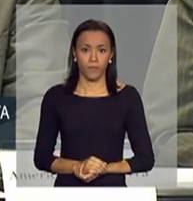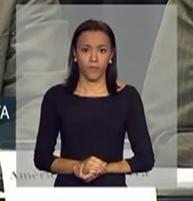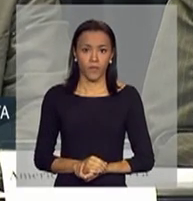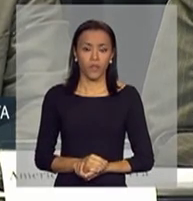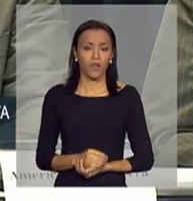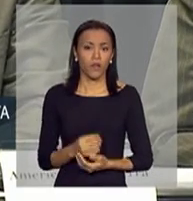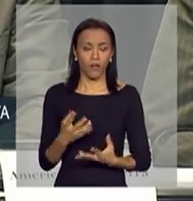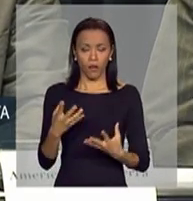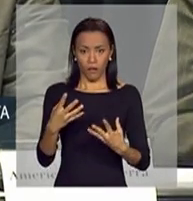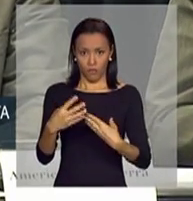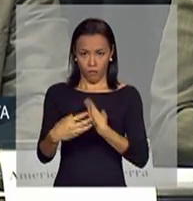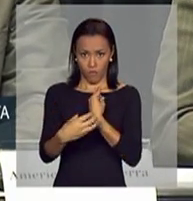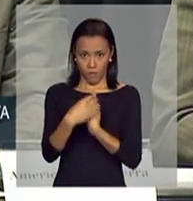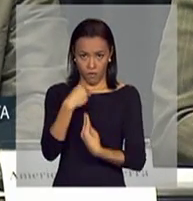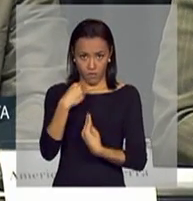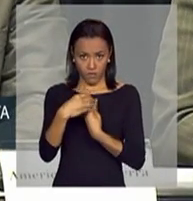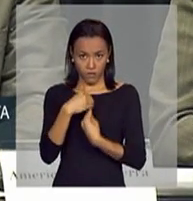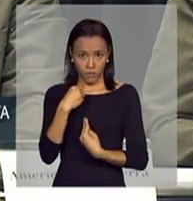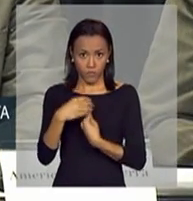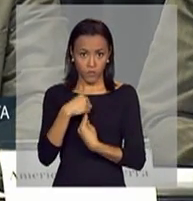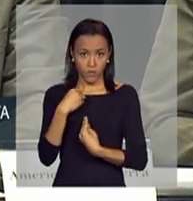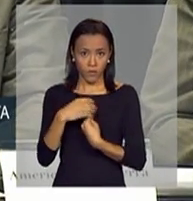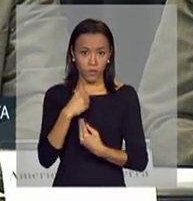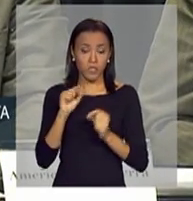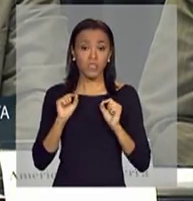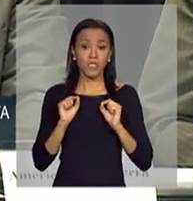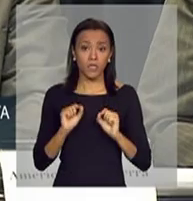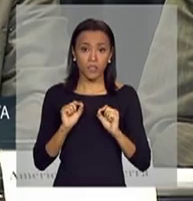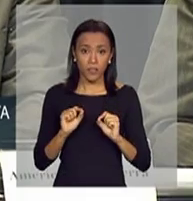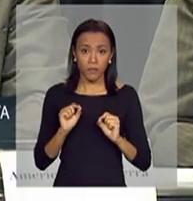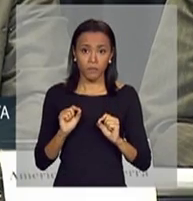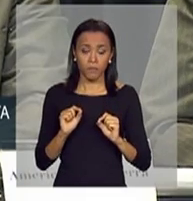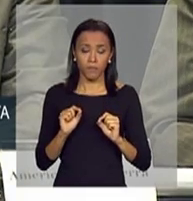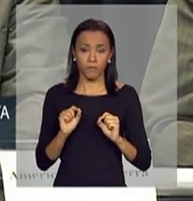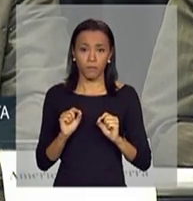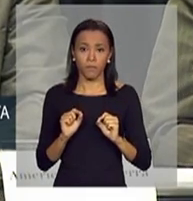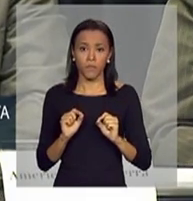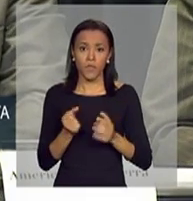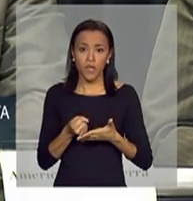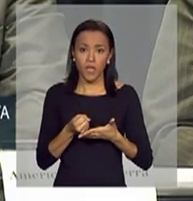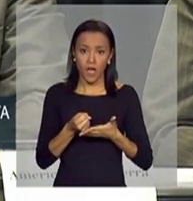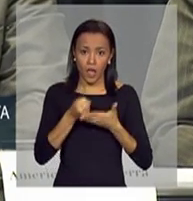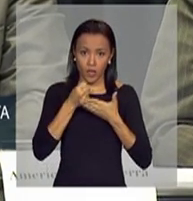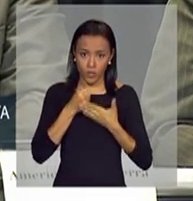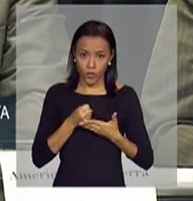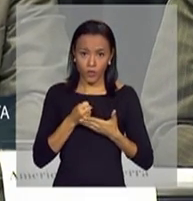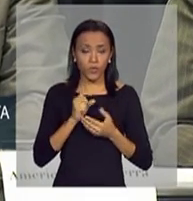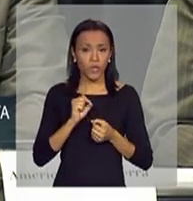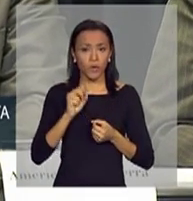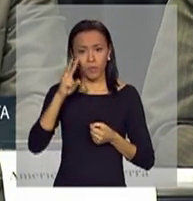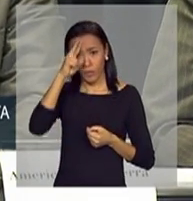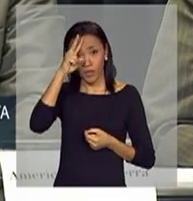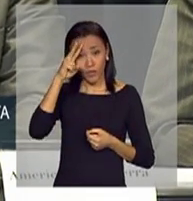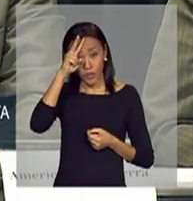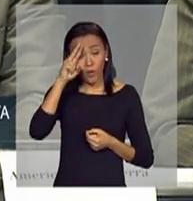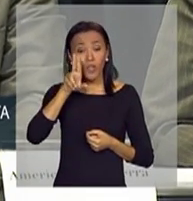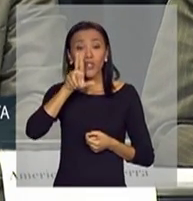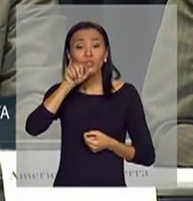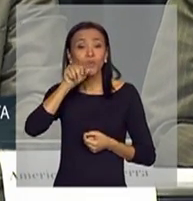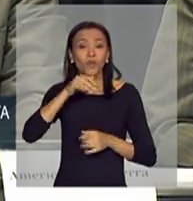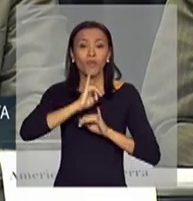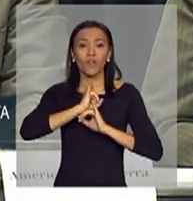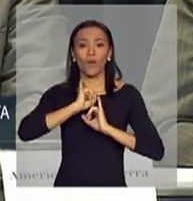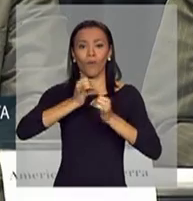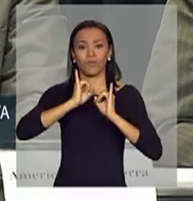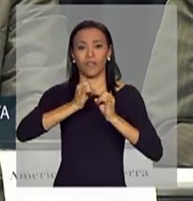recomendaciones que puedan hacer ver a las víctimas que hay una historia que nunca se contó y